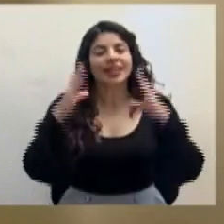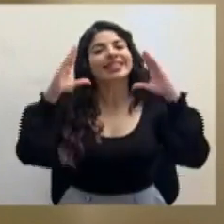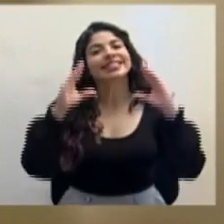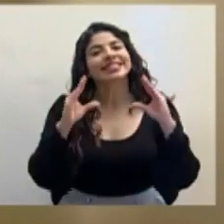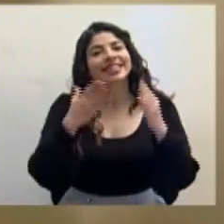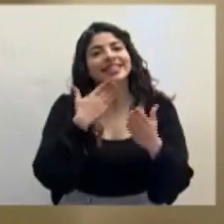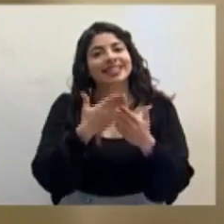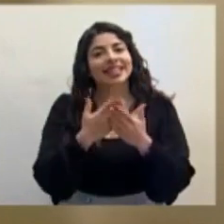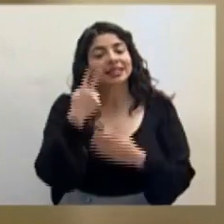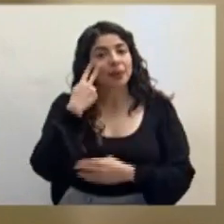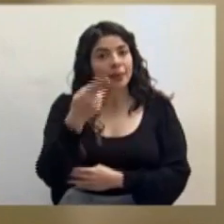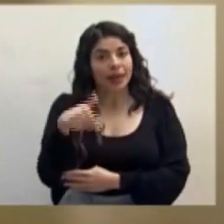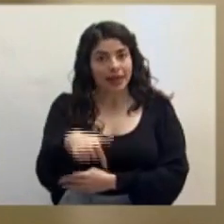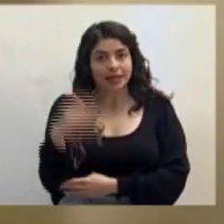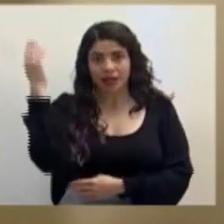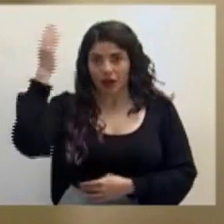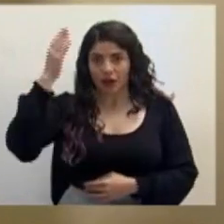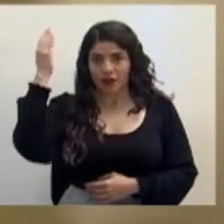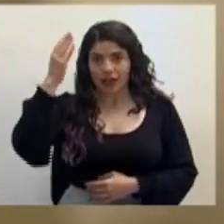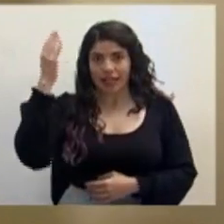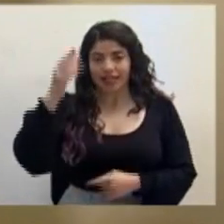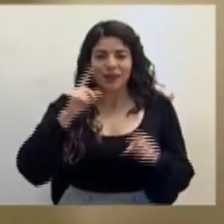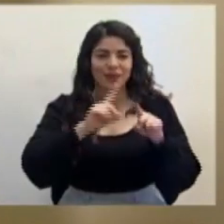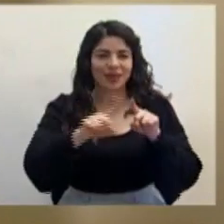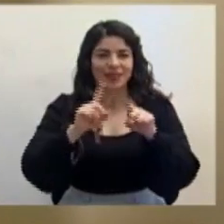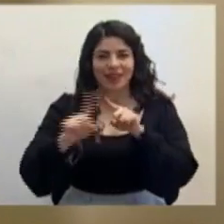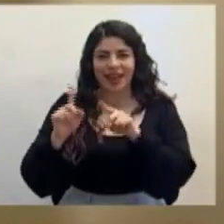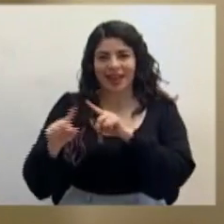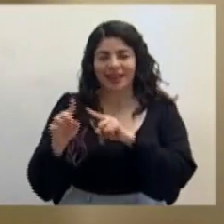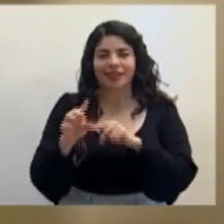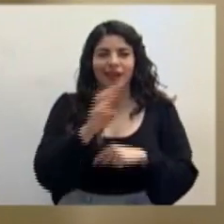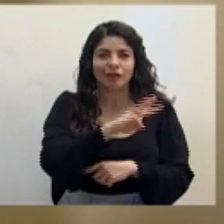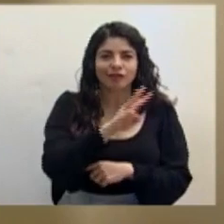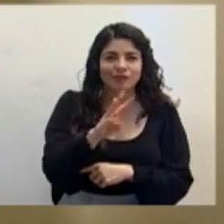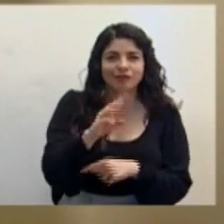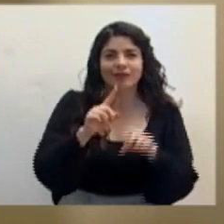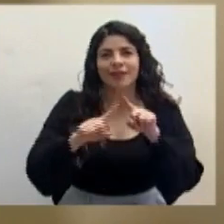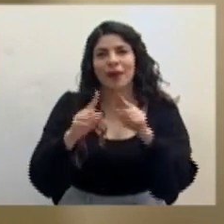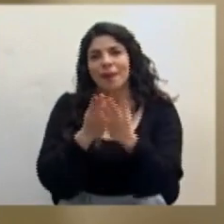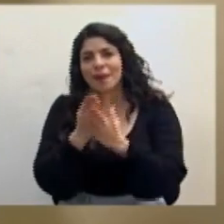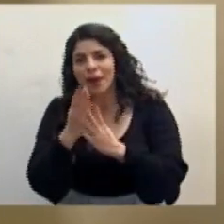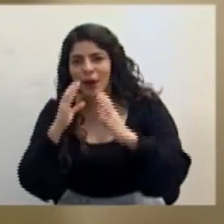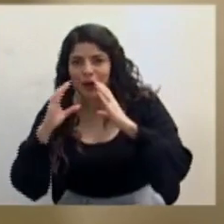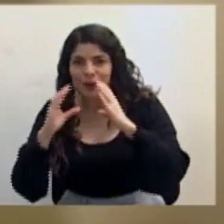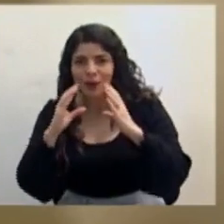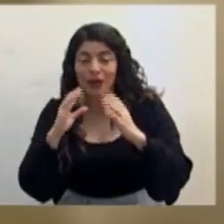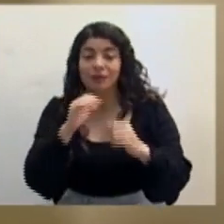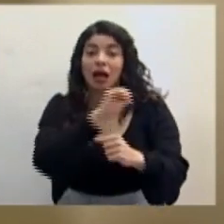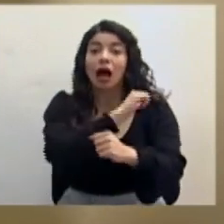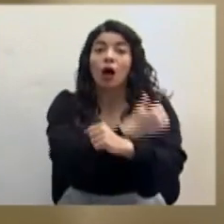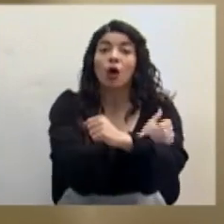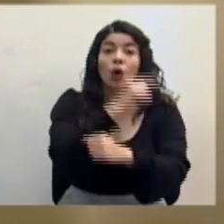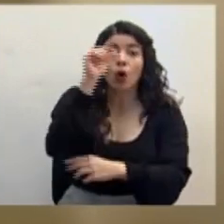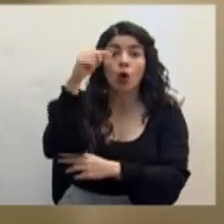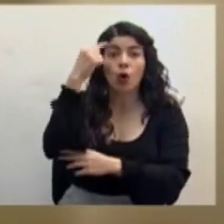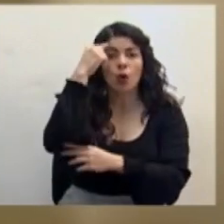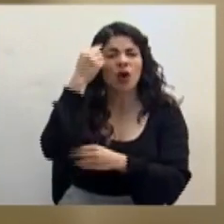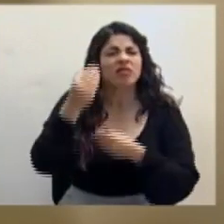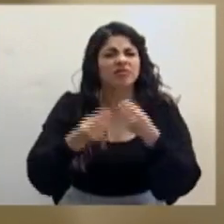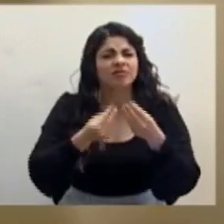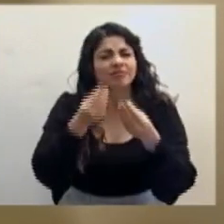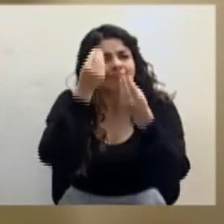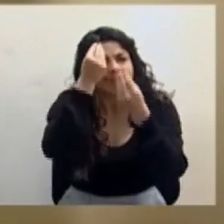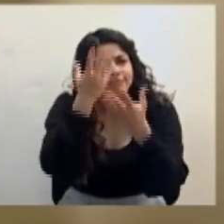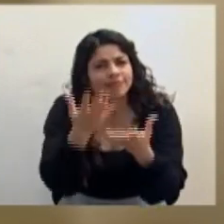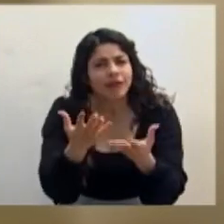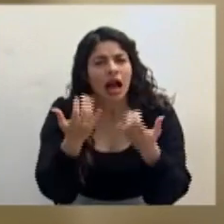tardes, gracias por sintonizar esta conferencia de prensa a través de las distintas plataformas de los medios de comunicación, donde las autoridades de gobierno nos darán el balance